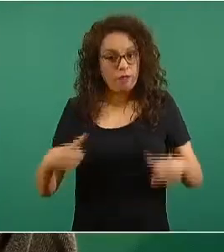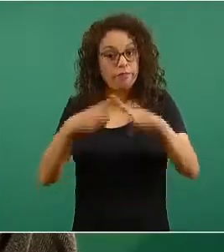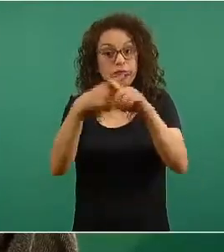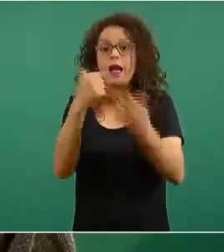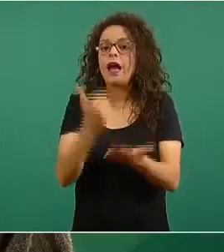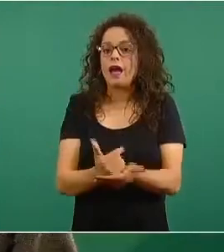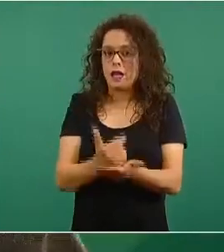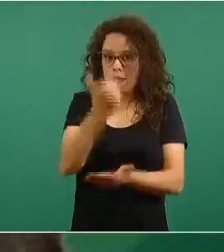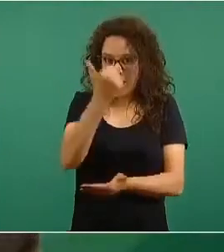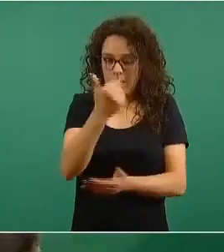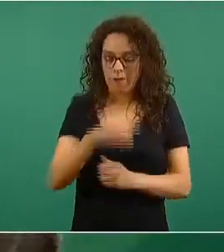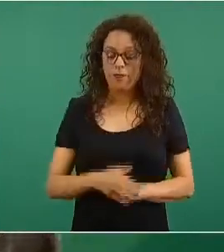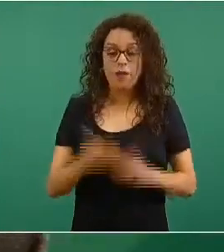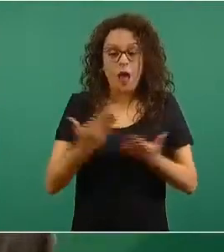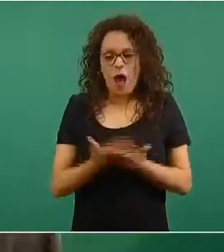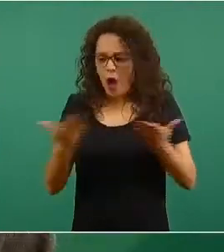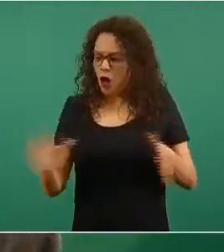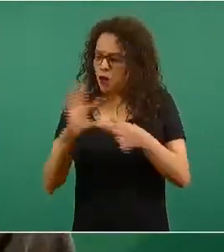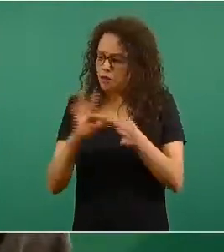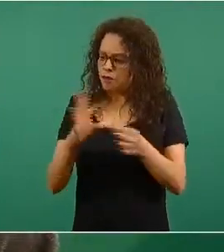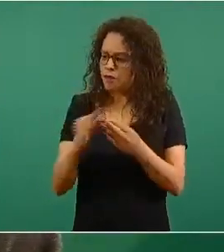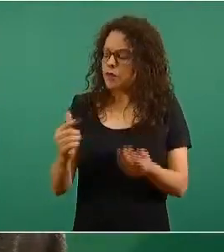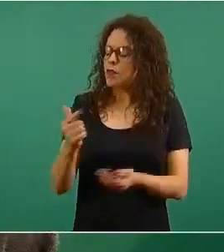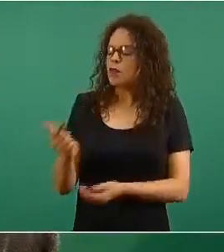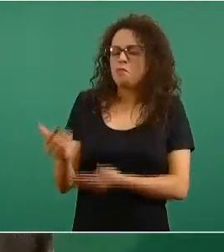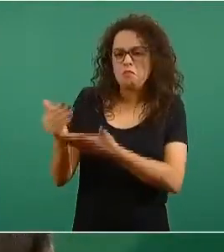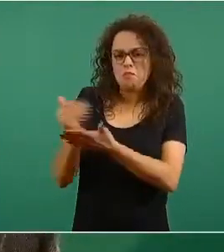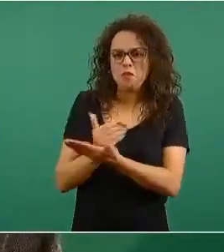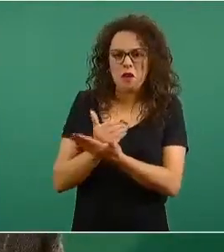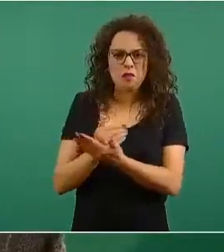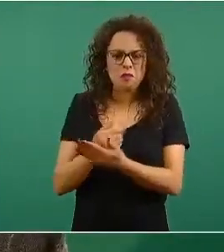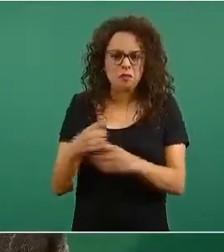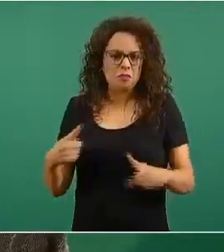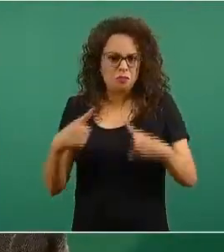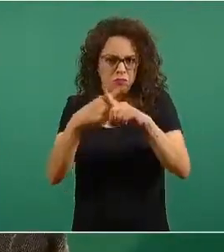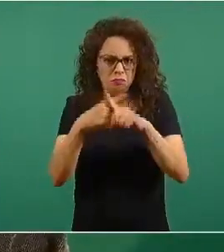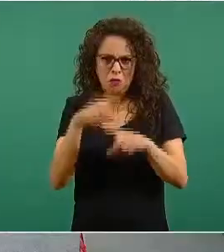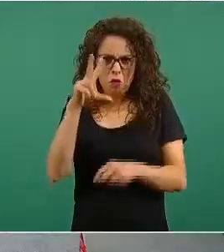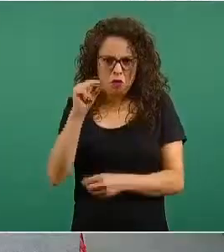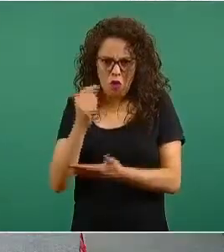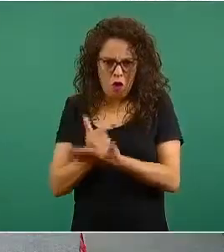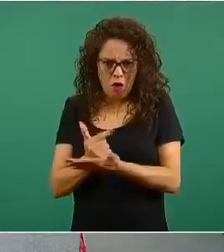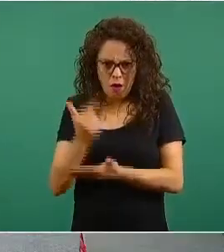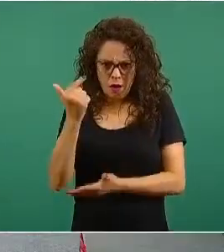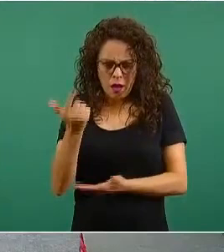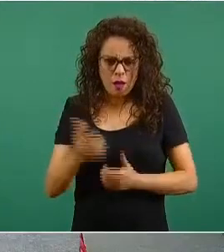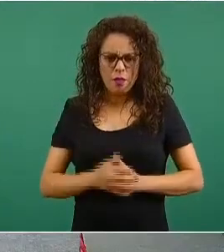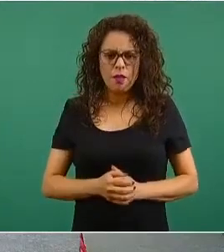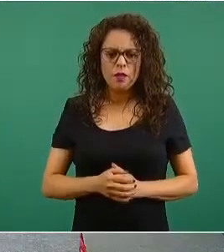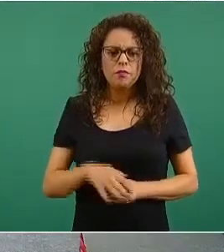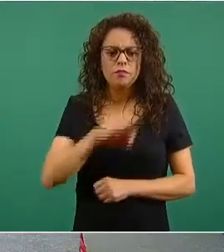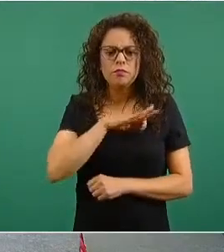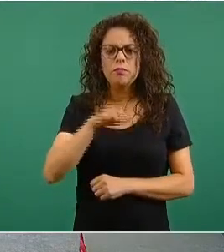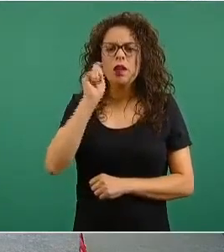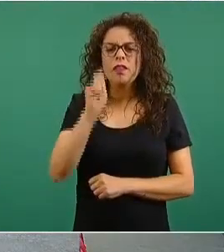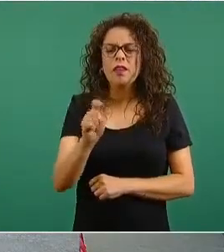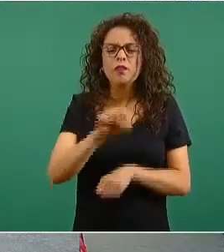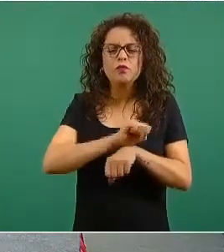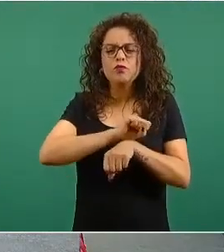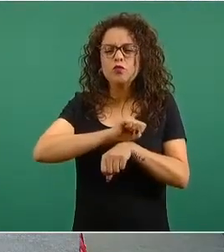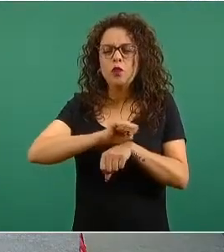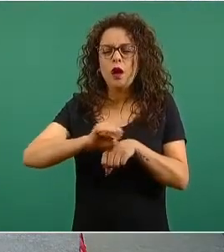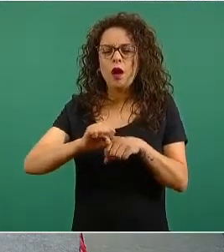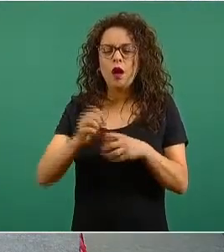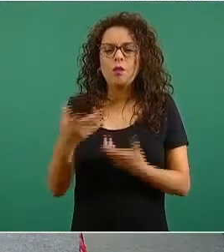Alergias leves pueden ser lesiones en la piel de duración limitada, incluso cierto edema, por ejemplo, en